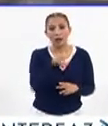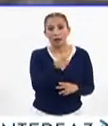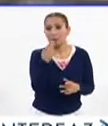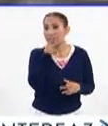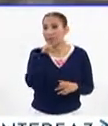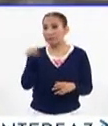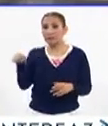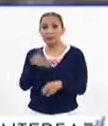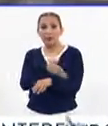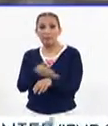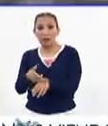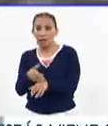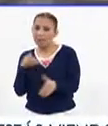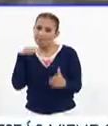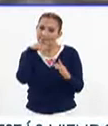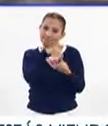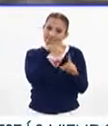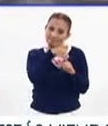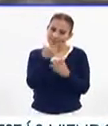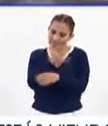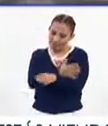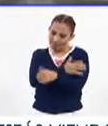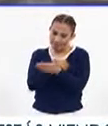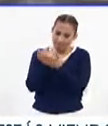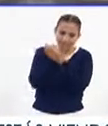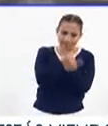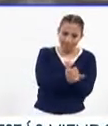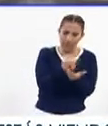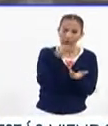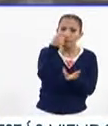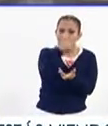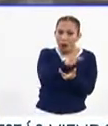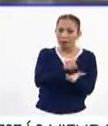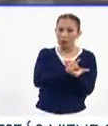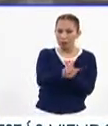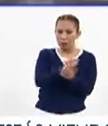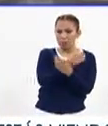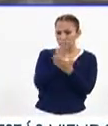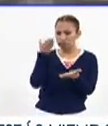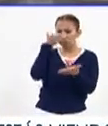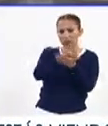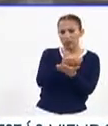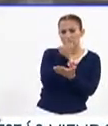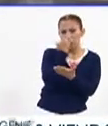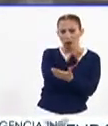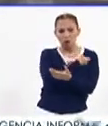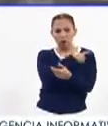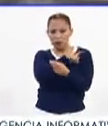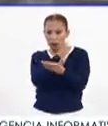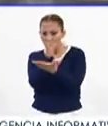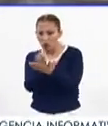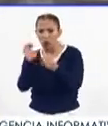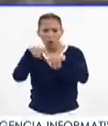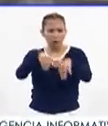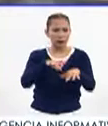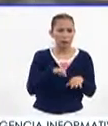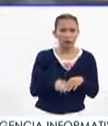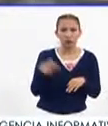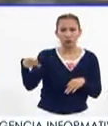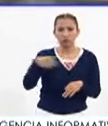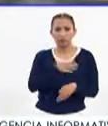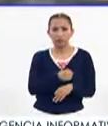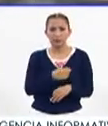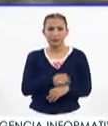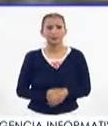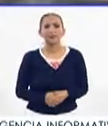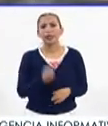a los padres de familia hacer ese acompañamiento para ejercer el derecho a la educación, a la salud, al trabajo de sus hijos,